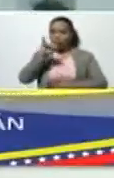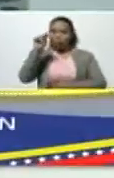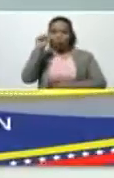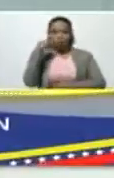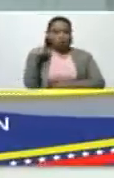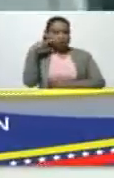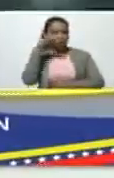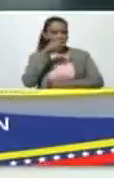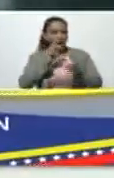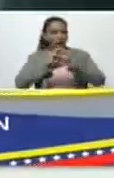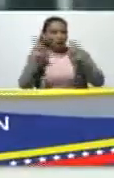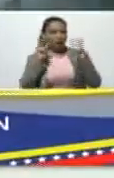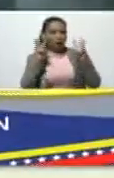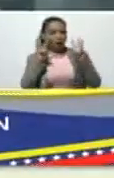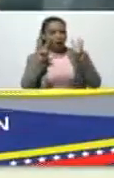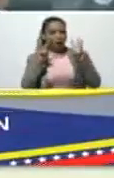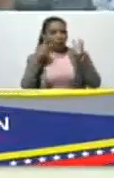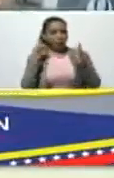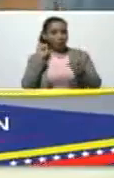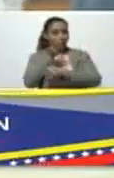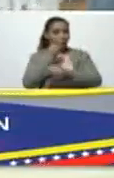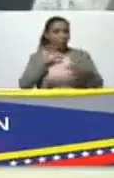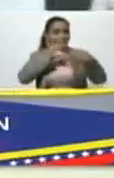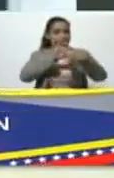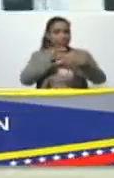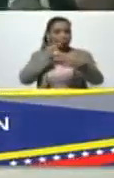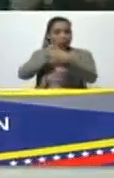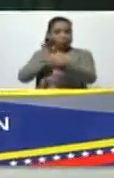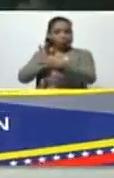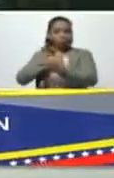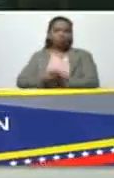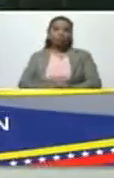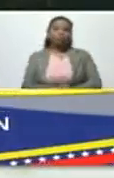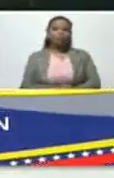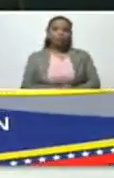Impresionante, de verdad. Y debemos articularnos.